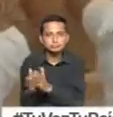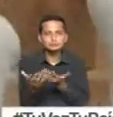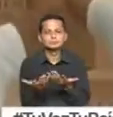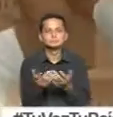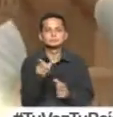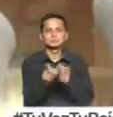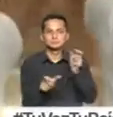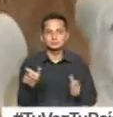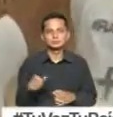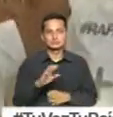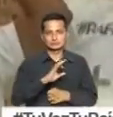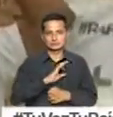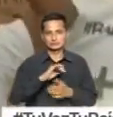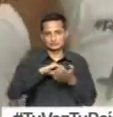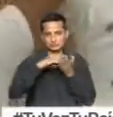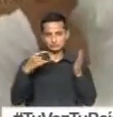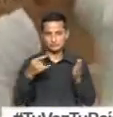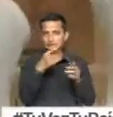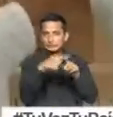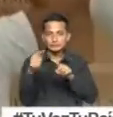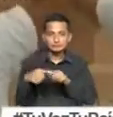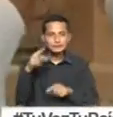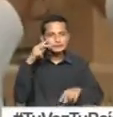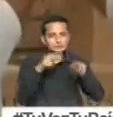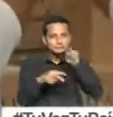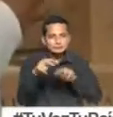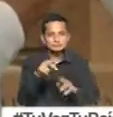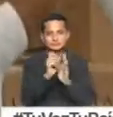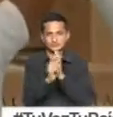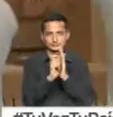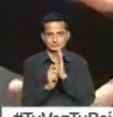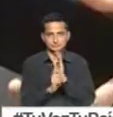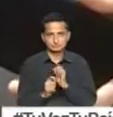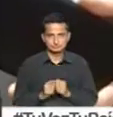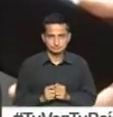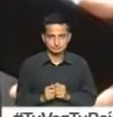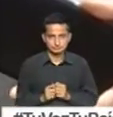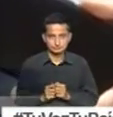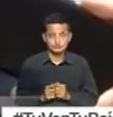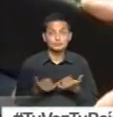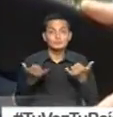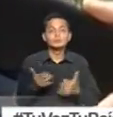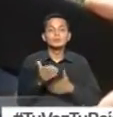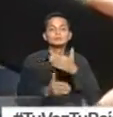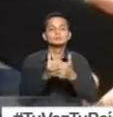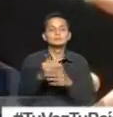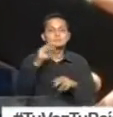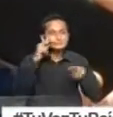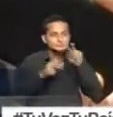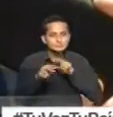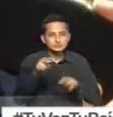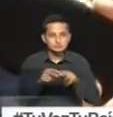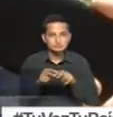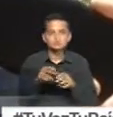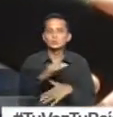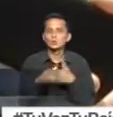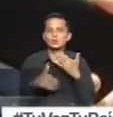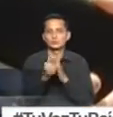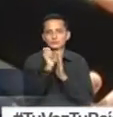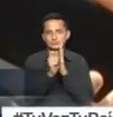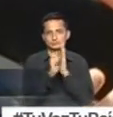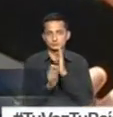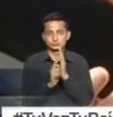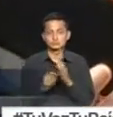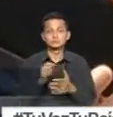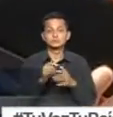recurso humano y tecnológico para proceder con la verificación de las mismas. Hacemos un procedimiento de verificación y revisión de firmas, tanto